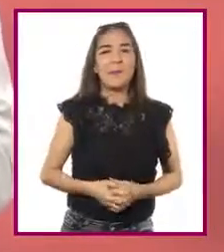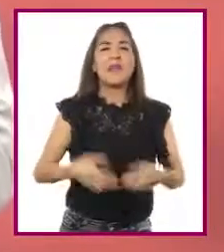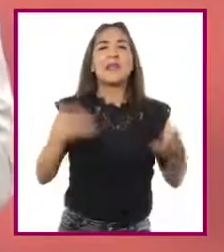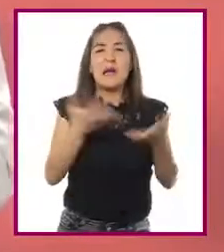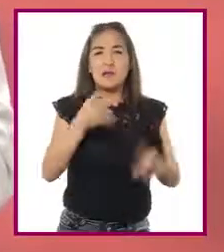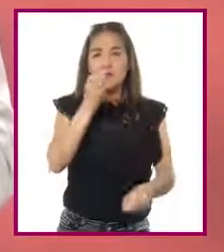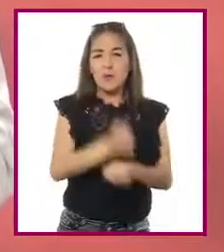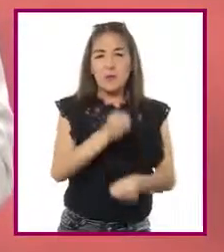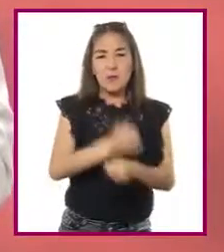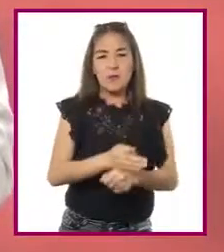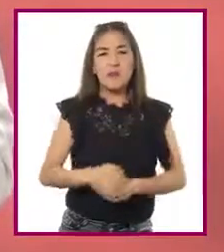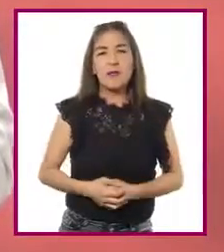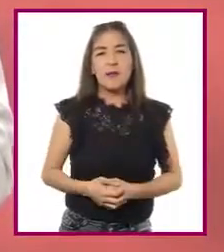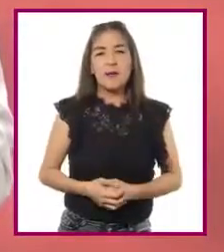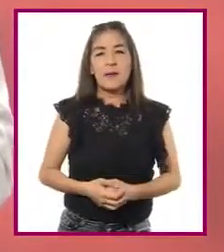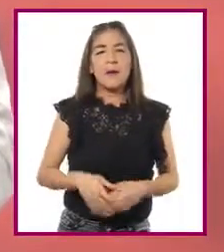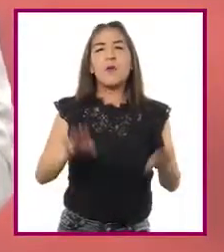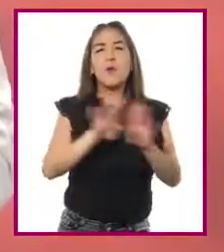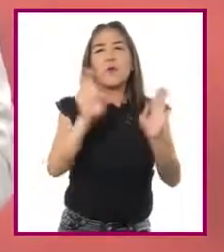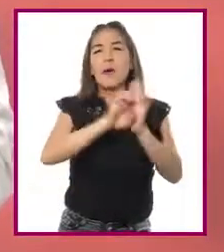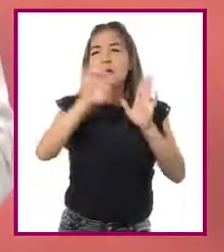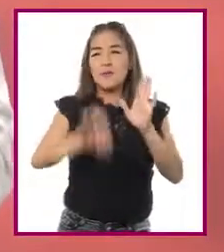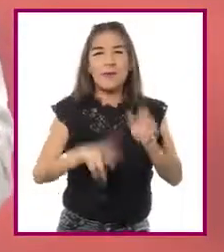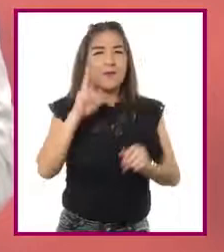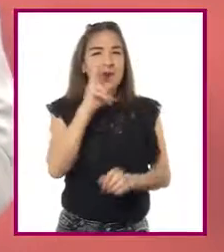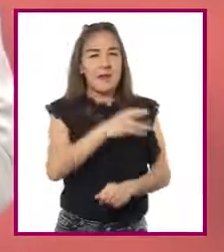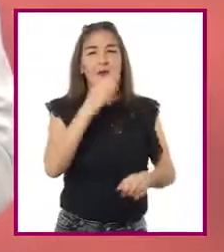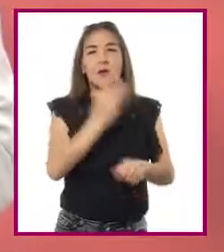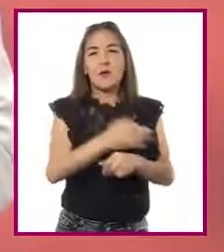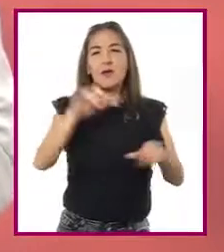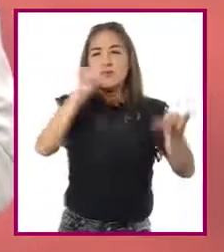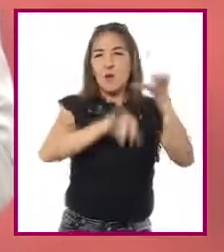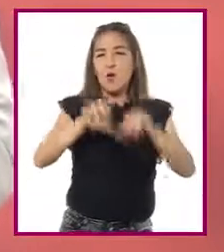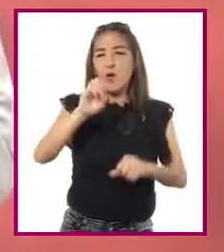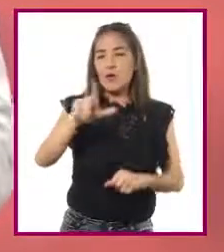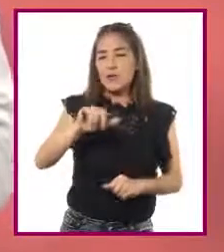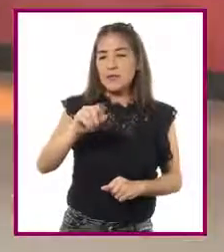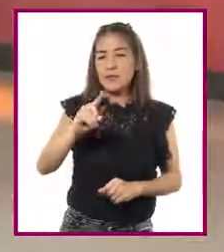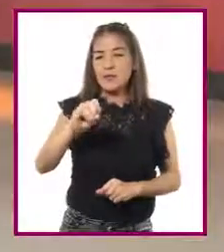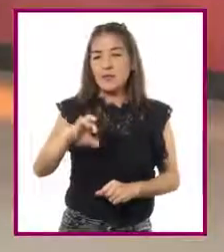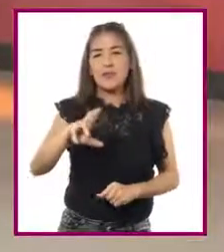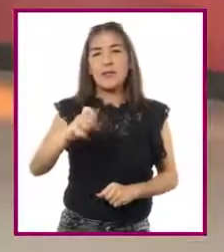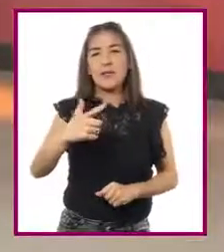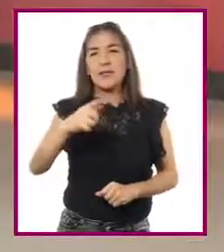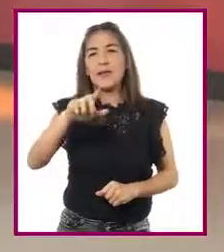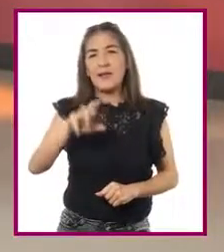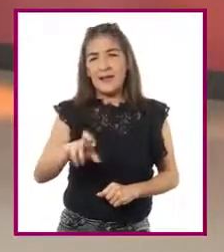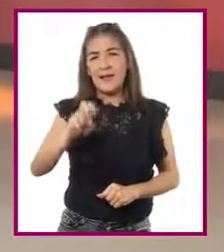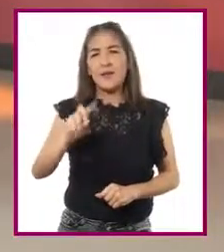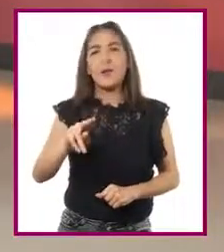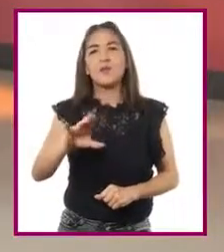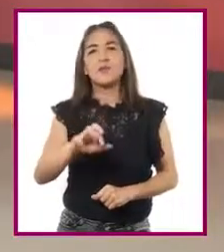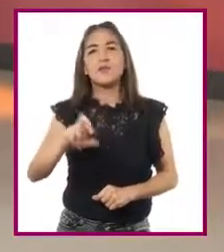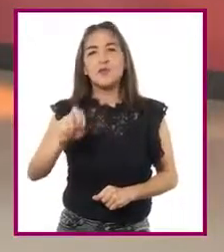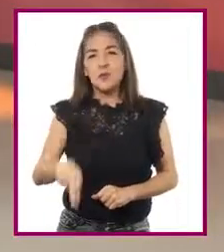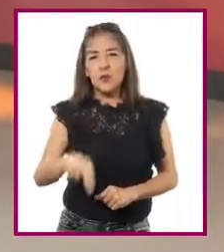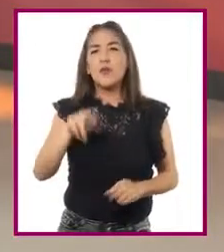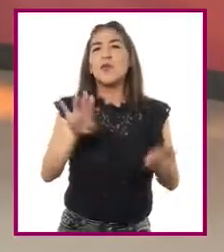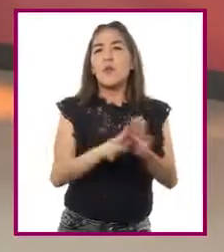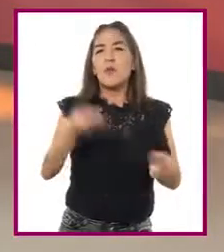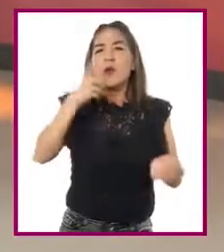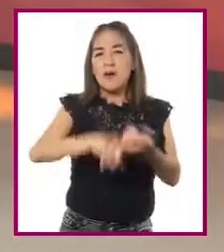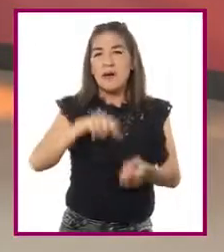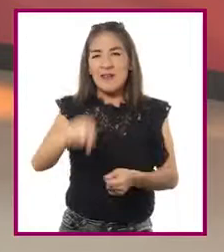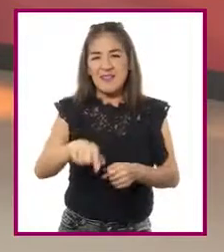Realizaremos unas para ejemplificar algunas reacciones de óxido-reducción. En estas reacciones ocurre un intercambio